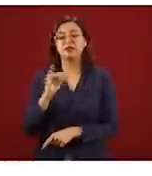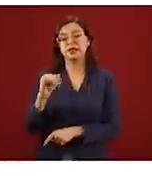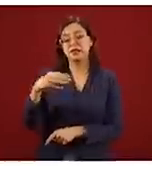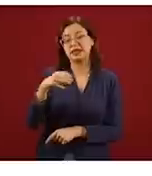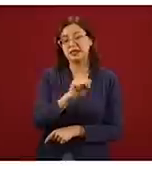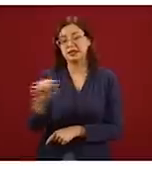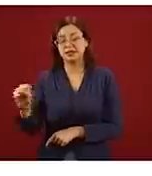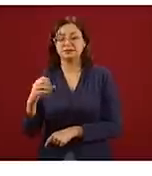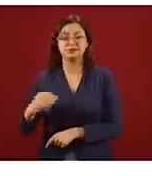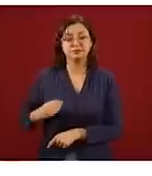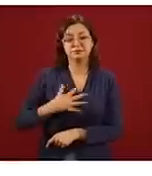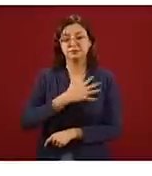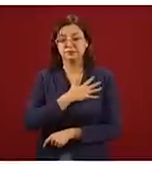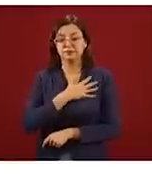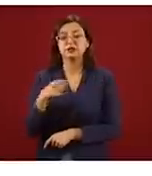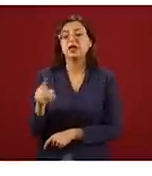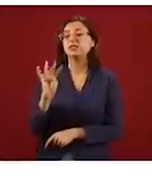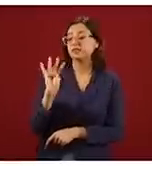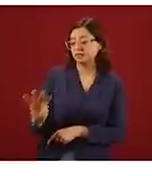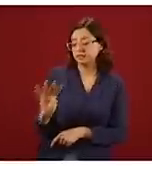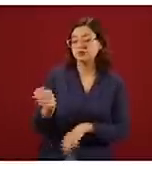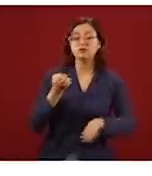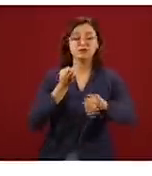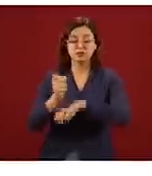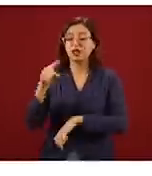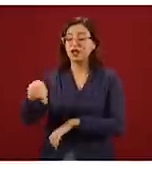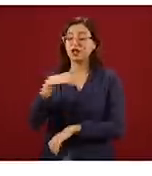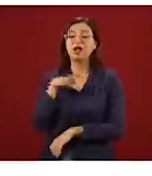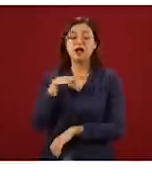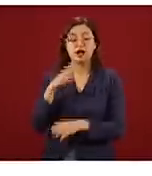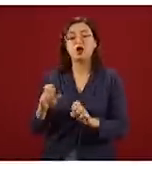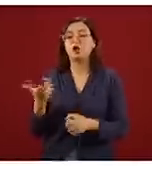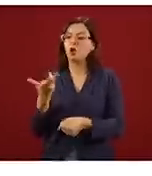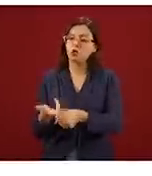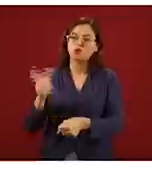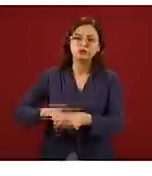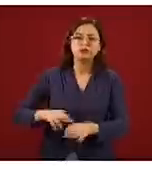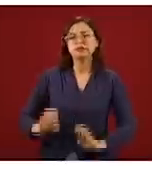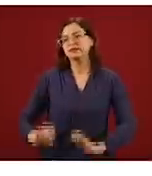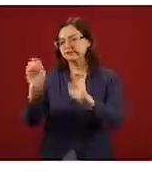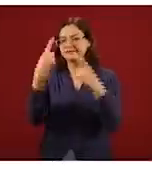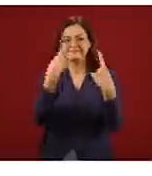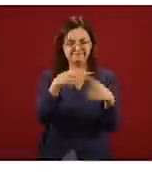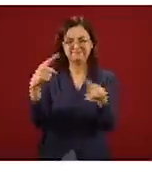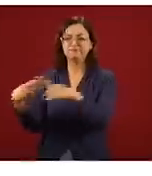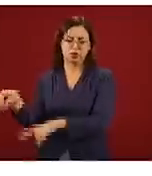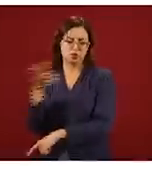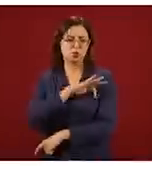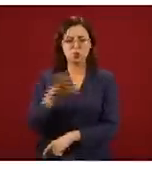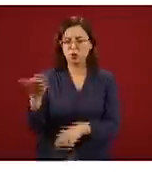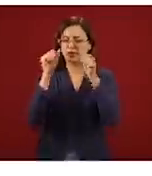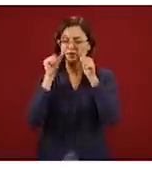tenemos 19 estados en donde también tenemos infraestructura y personal que nos permite garantizar la